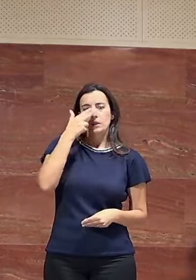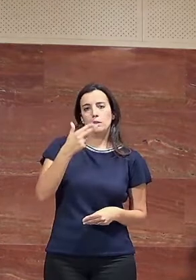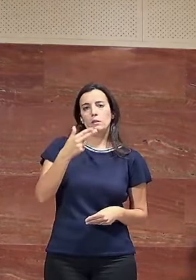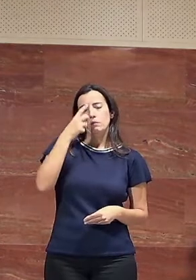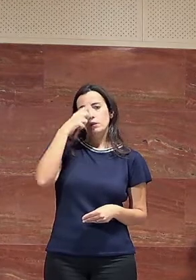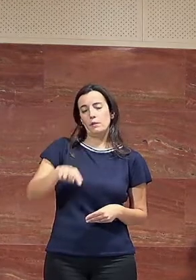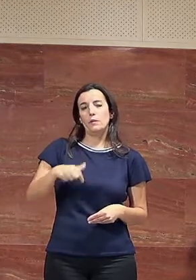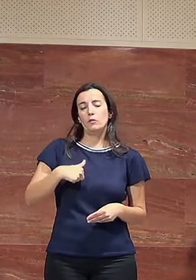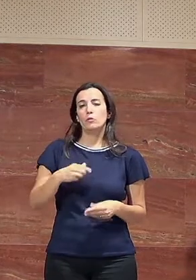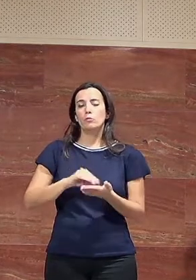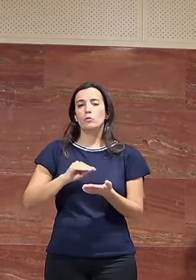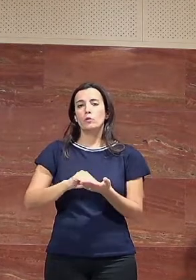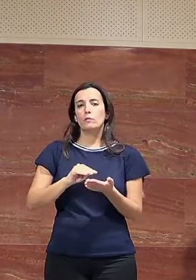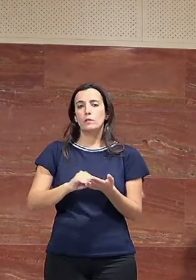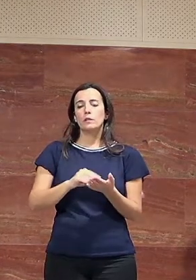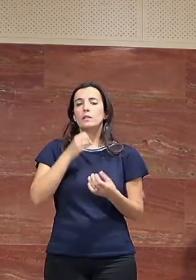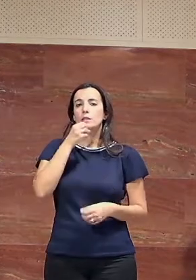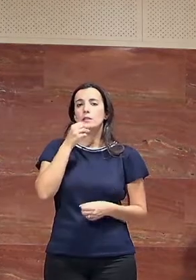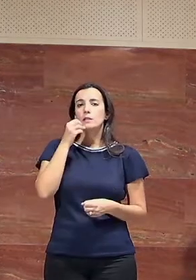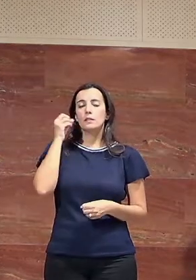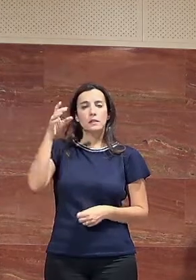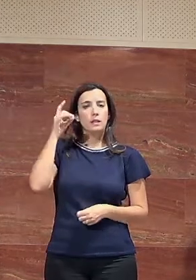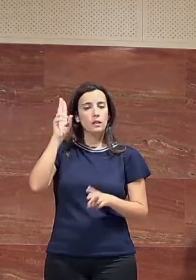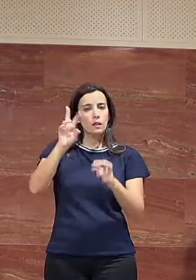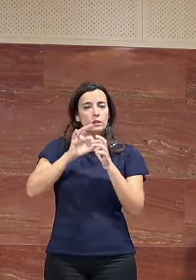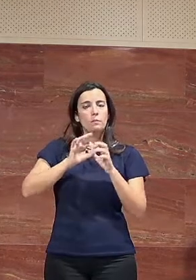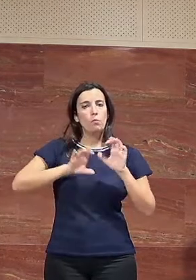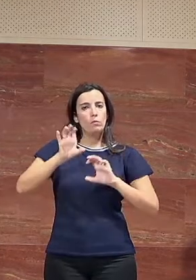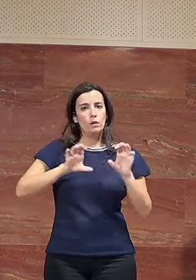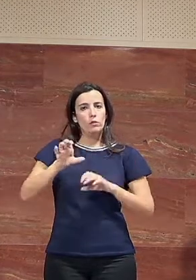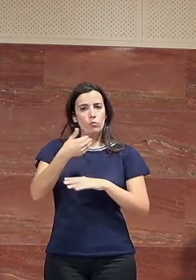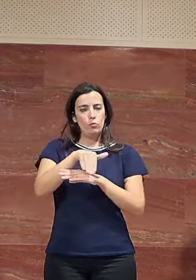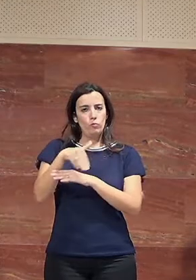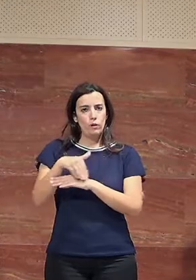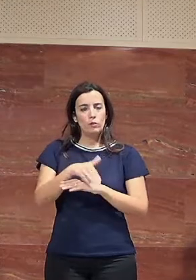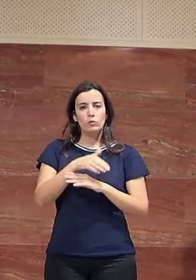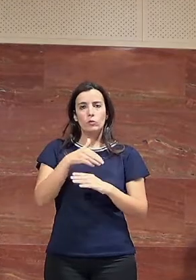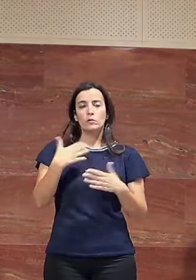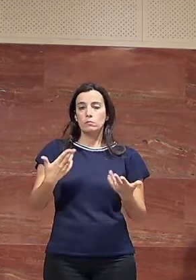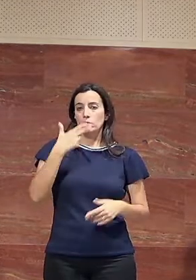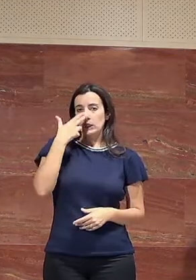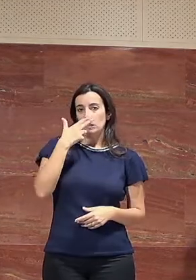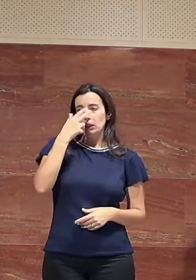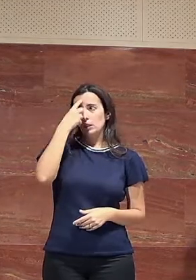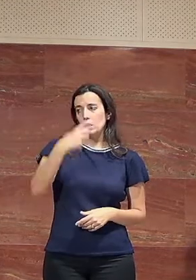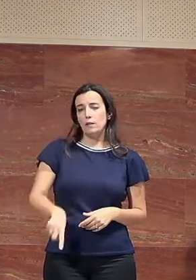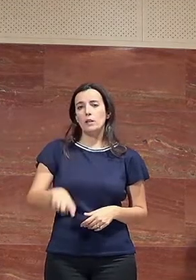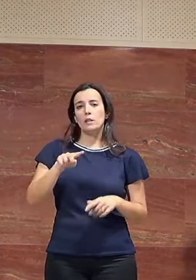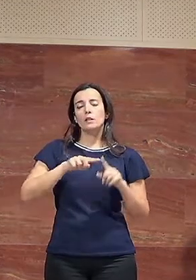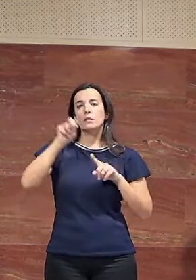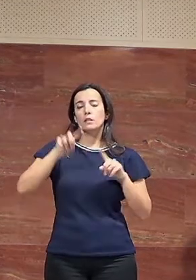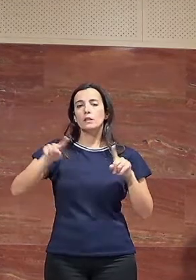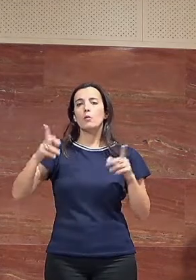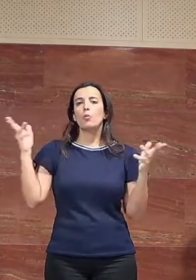yo muchas veces lo comento en las charlas sobre mobiliario urbano, digo que sería interesante saber estadísticamente en las urgencias